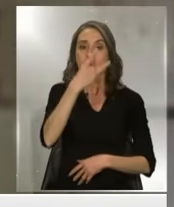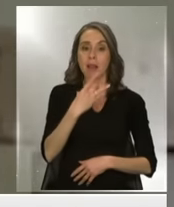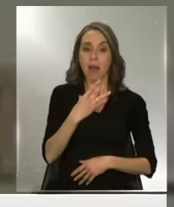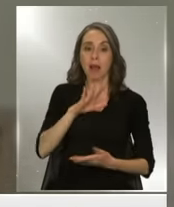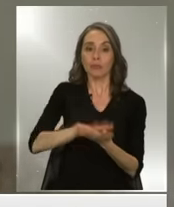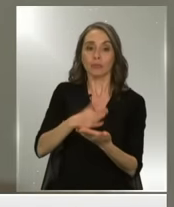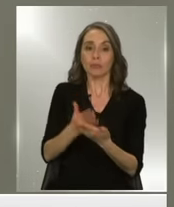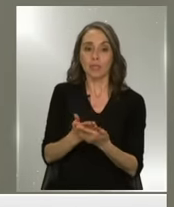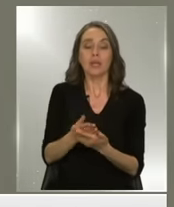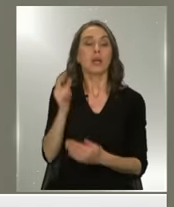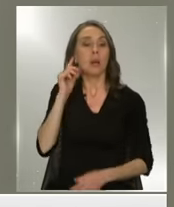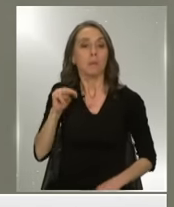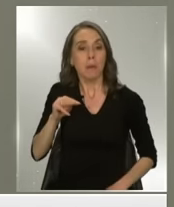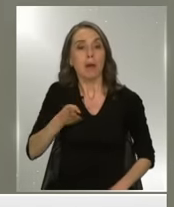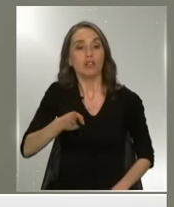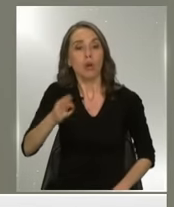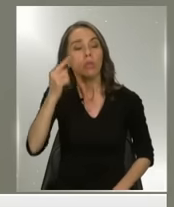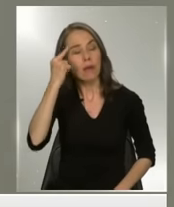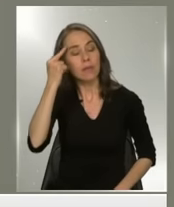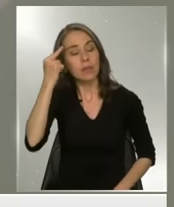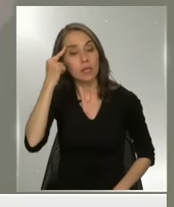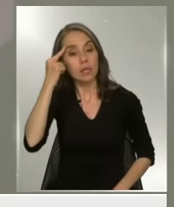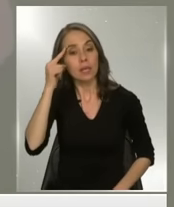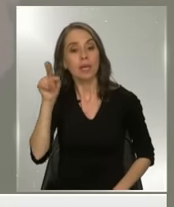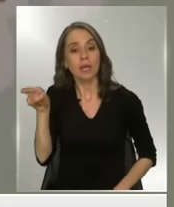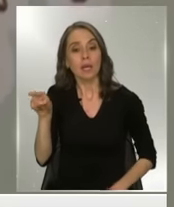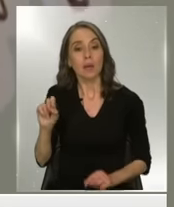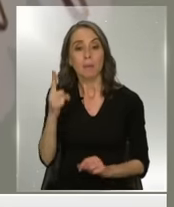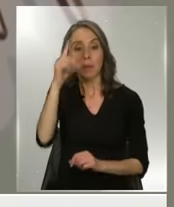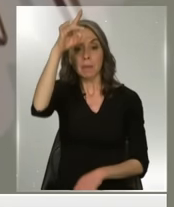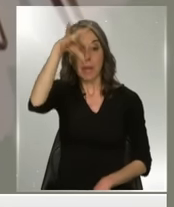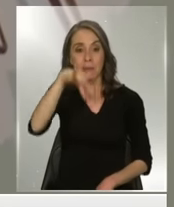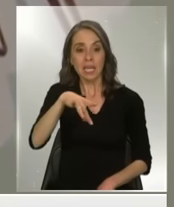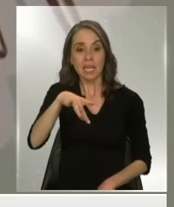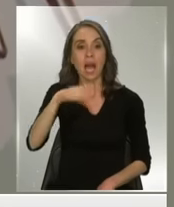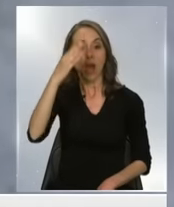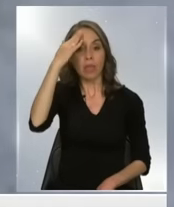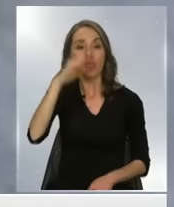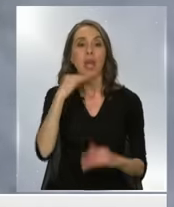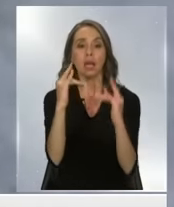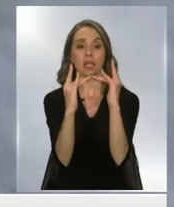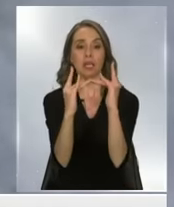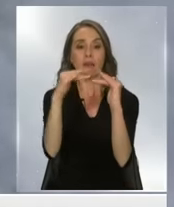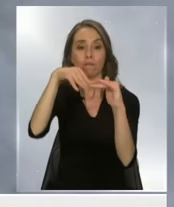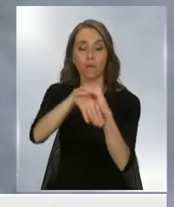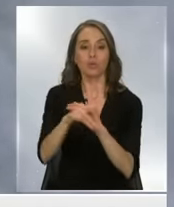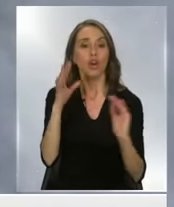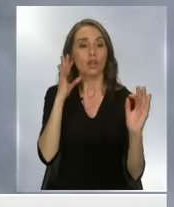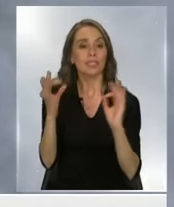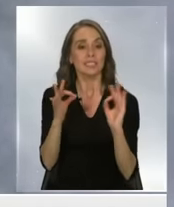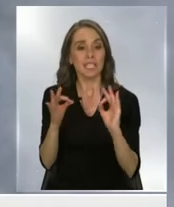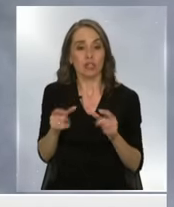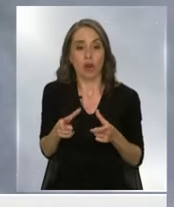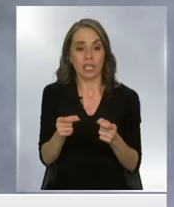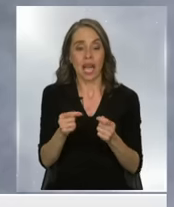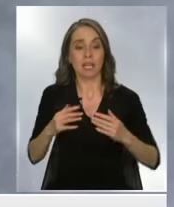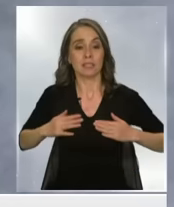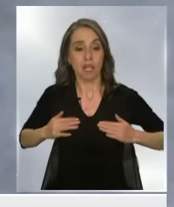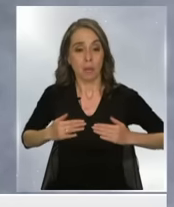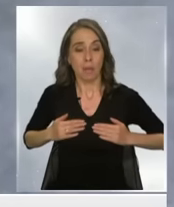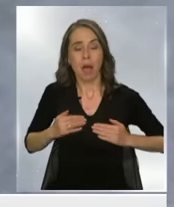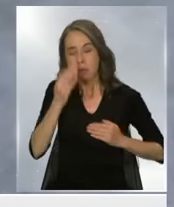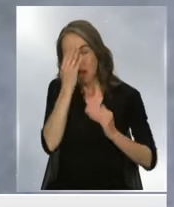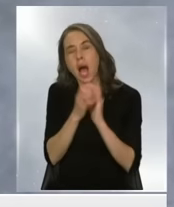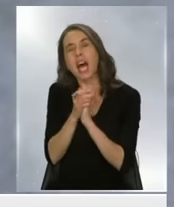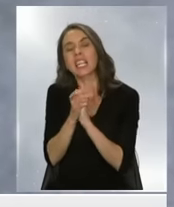presentes en la mente de su madre. Realizó su primer milagro el día de su funeral. Una señora que tenía cáncer de mama le